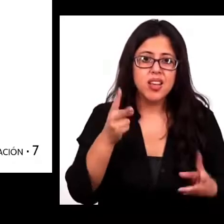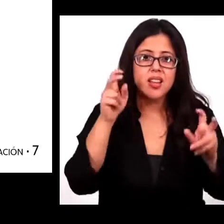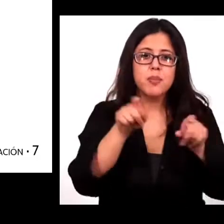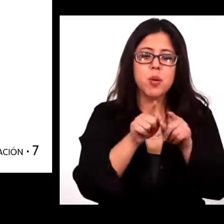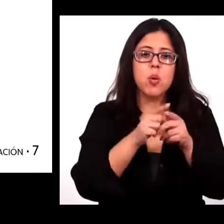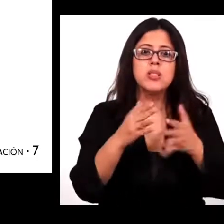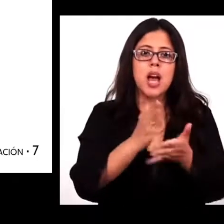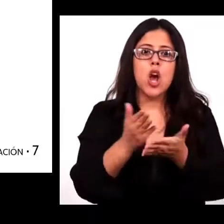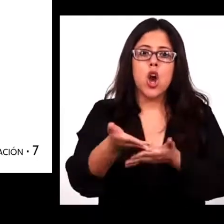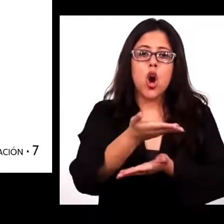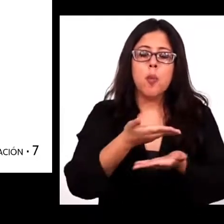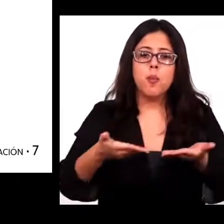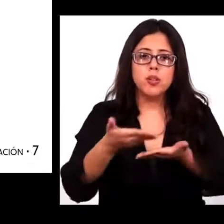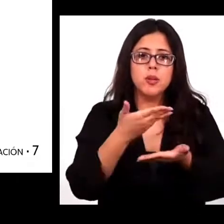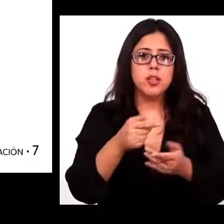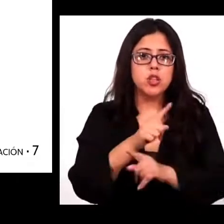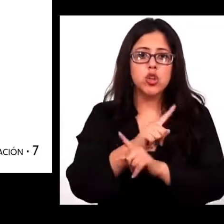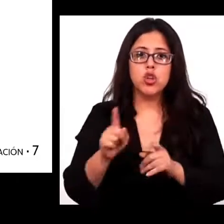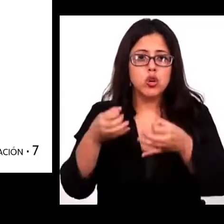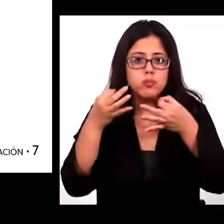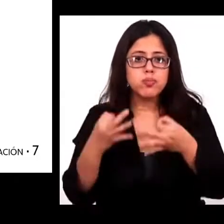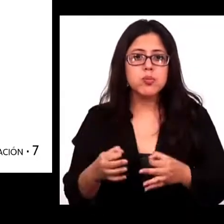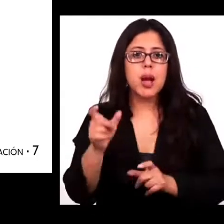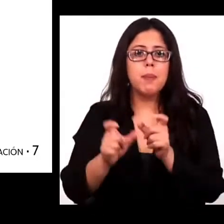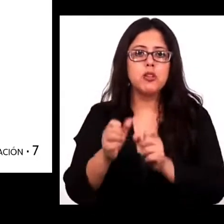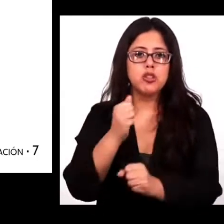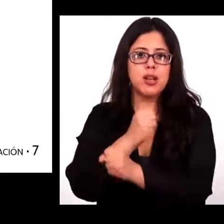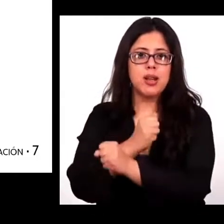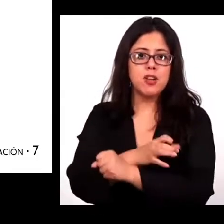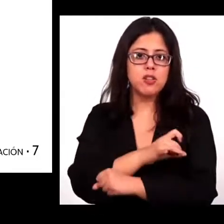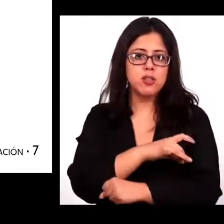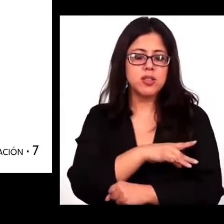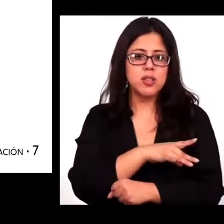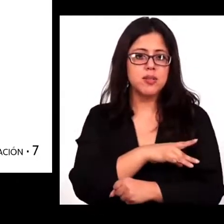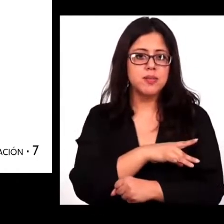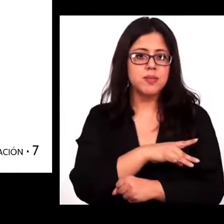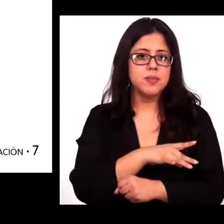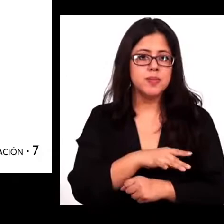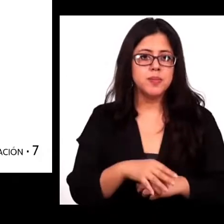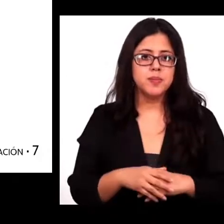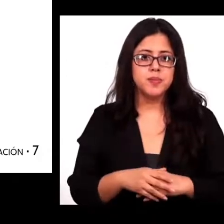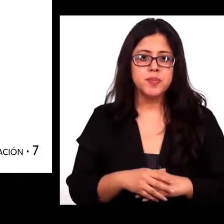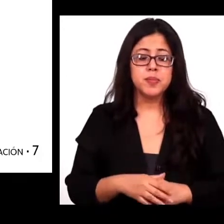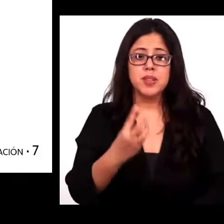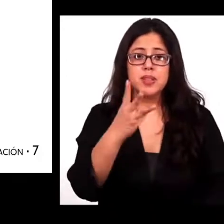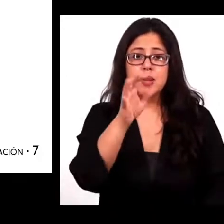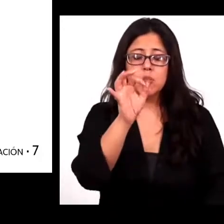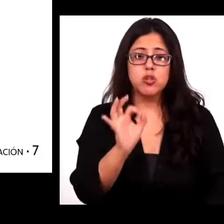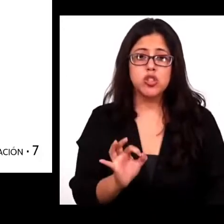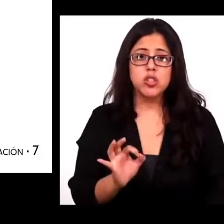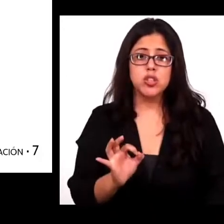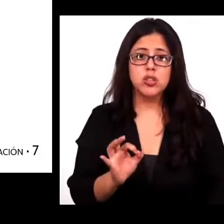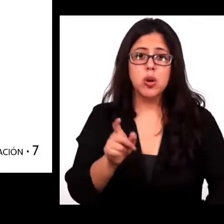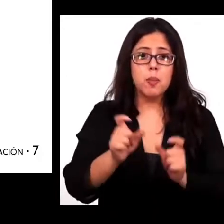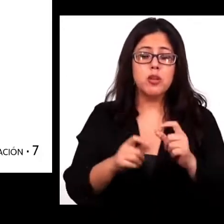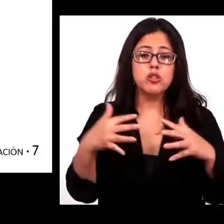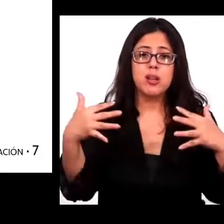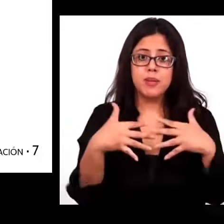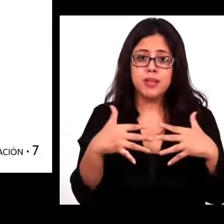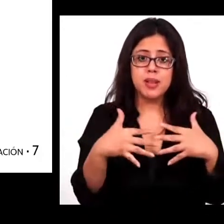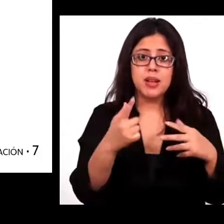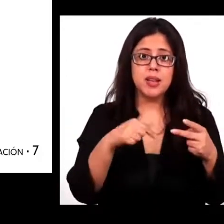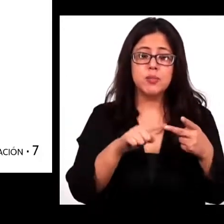comportamiento indebido de personal perteneciente a Carabineros de Chile, un 3% a personal del Ejército,